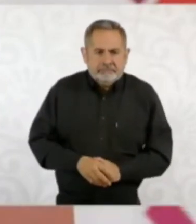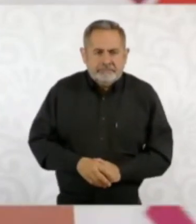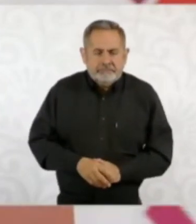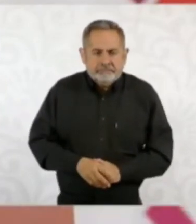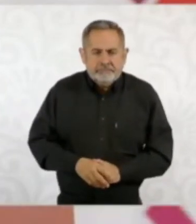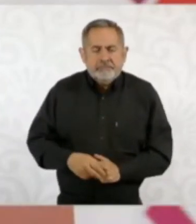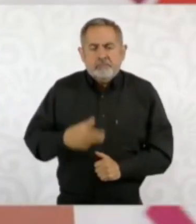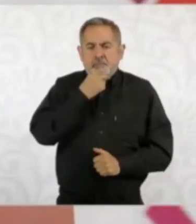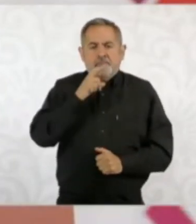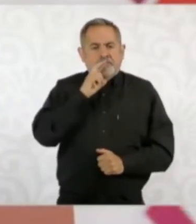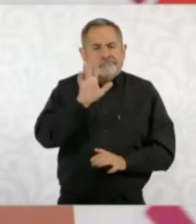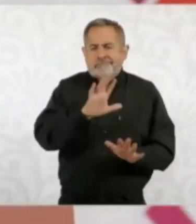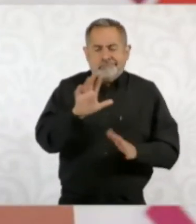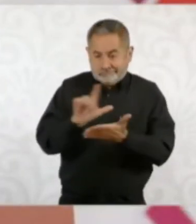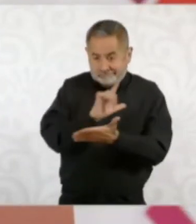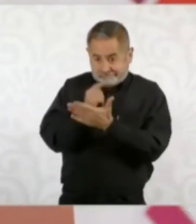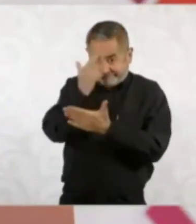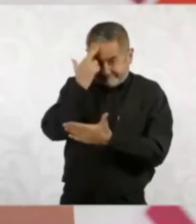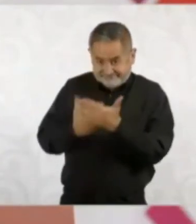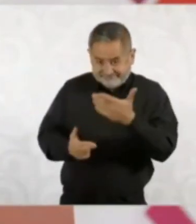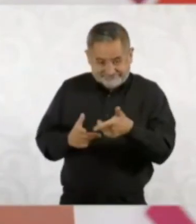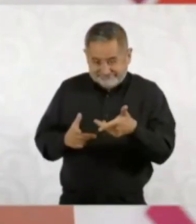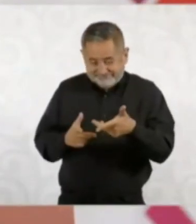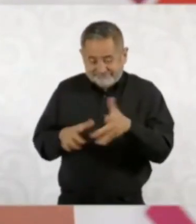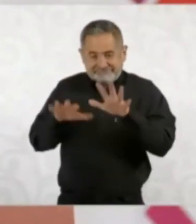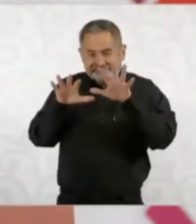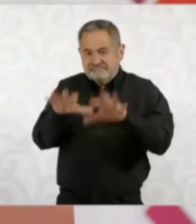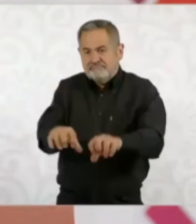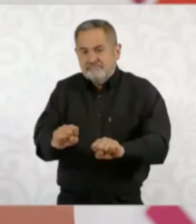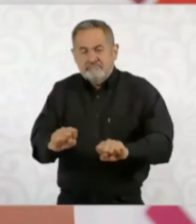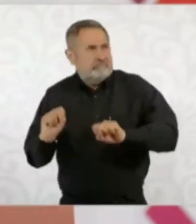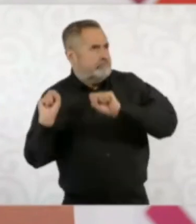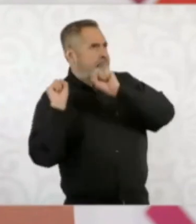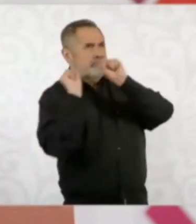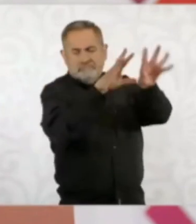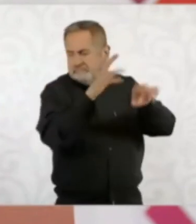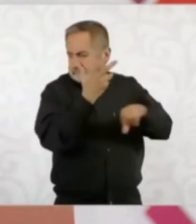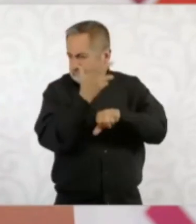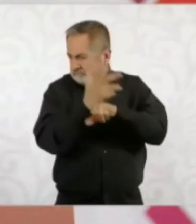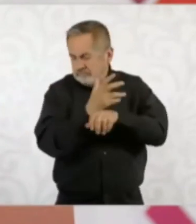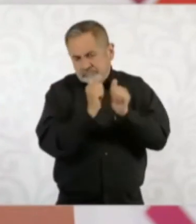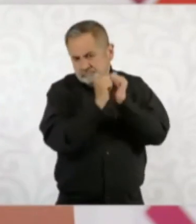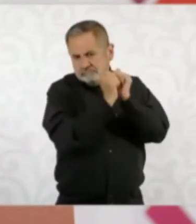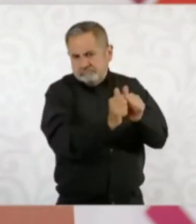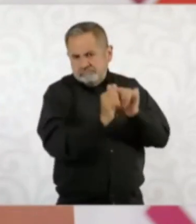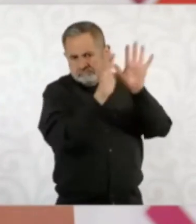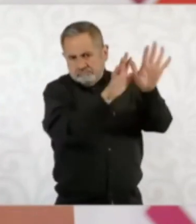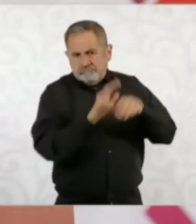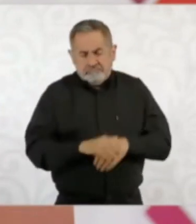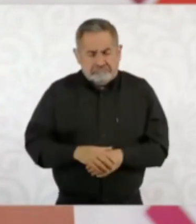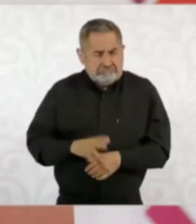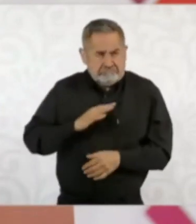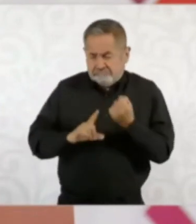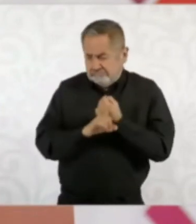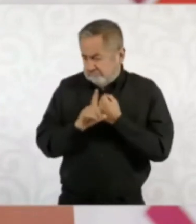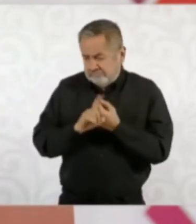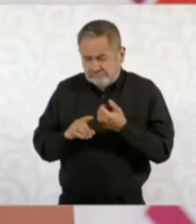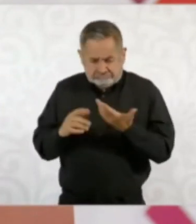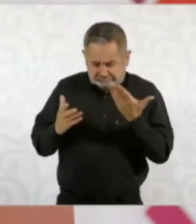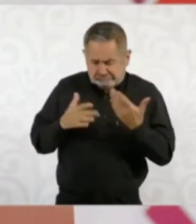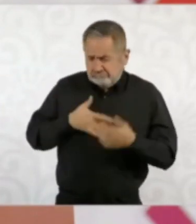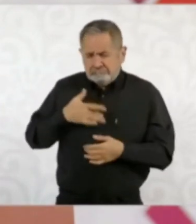haga violencia en nuestro país. O sea, si en este caso eran solicitados por Estados Unidos y también había un proceso de extradición, se valoró